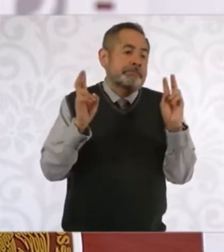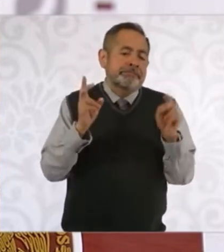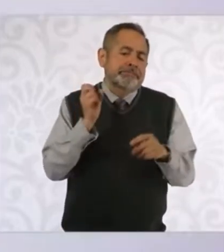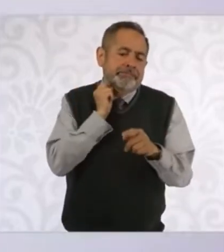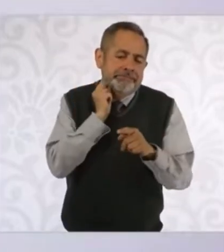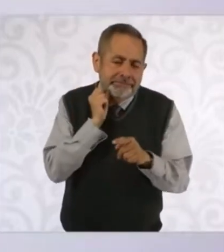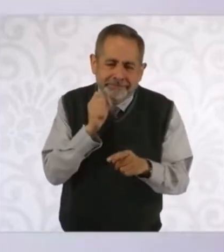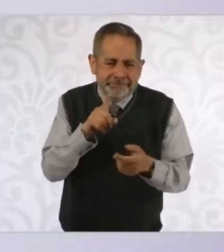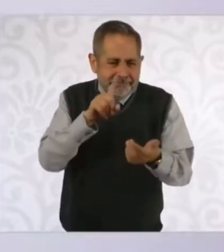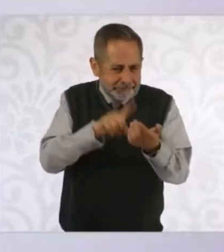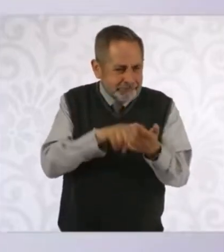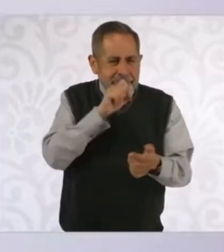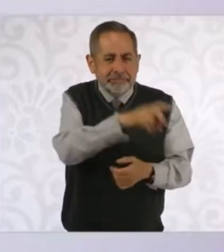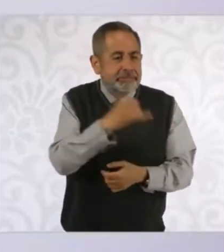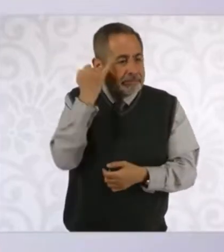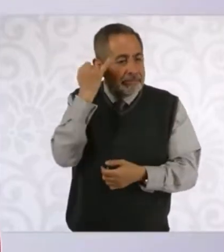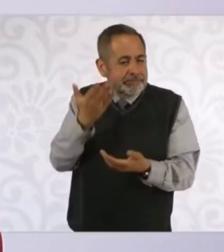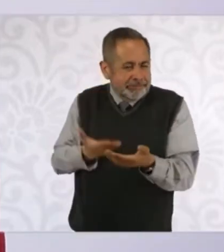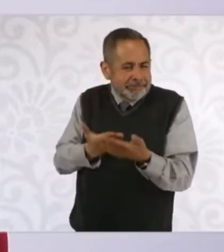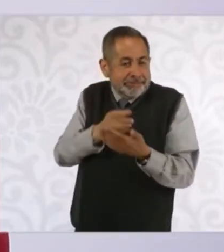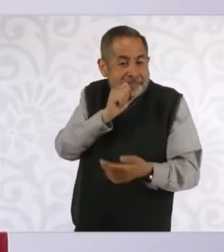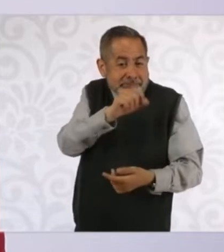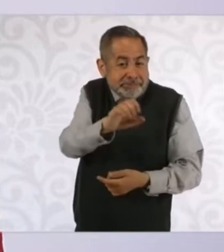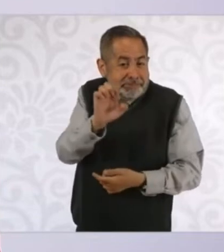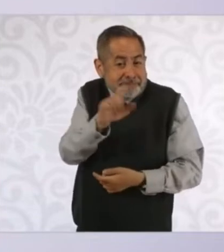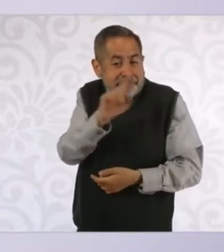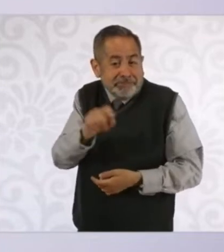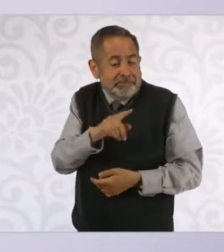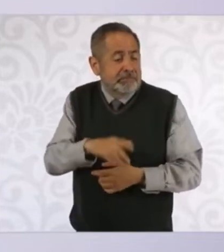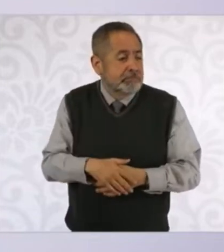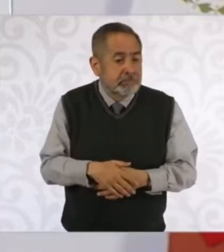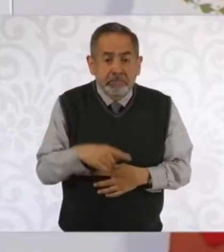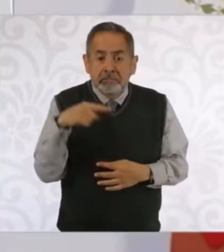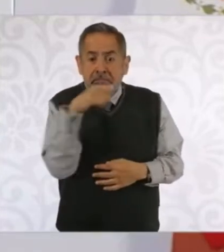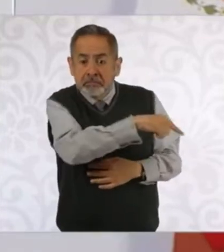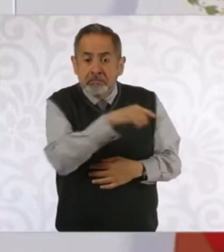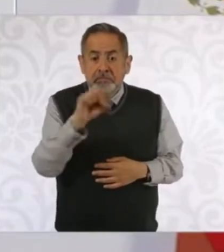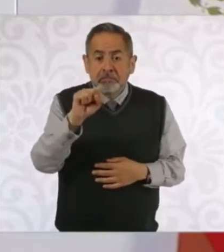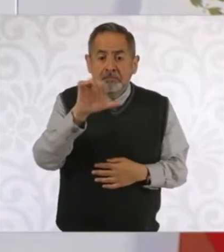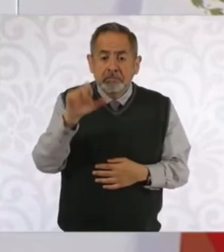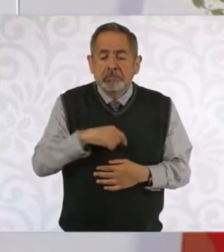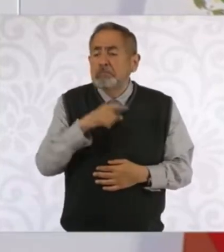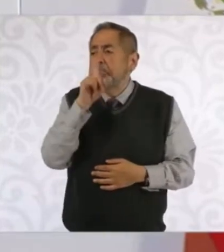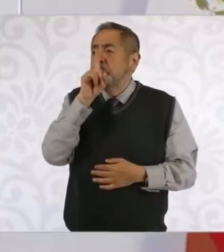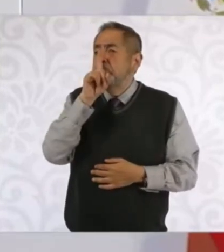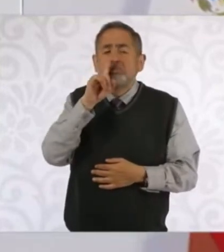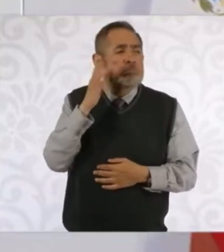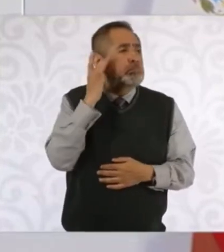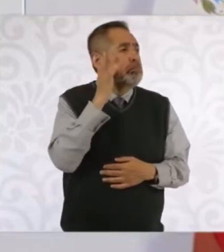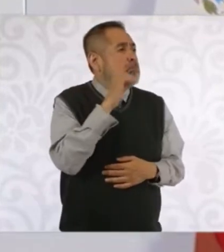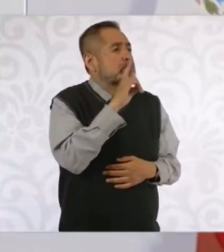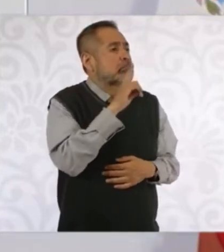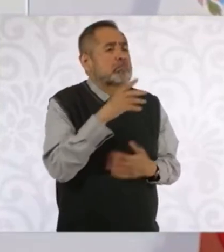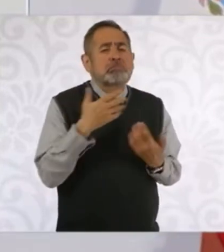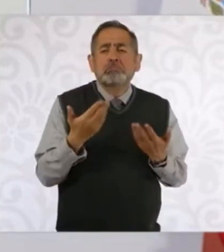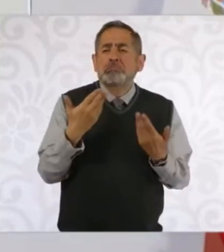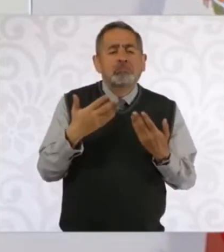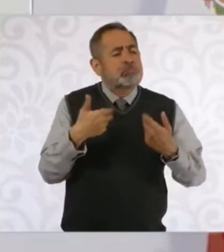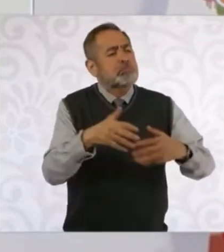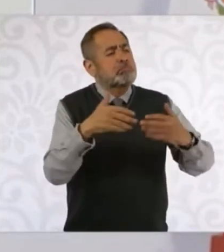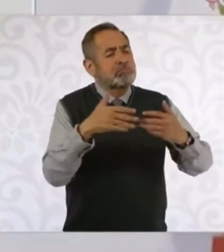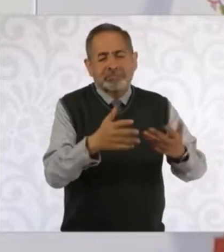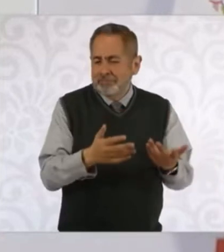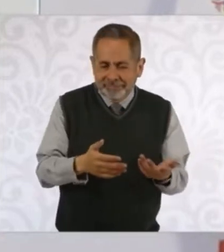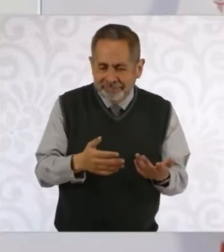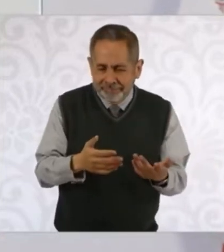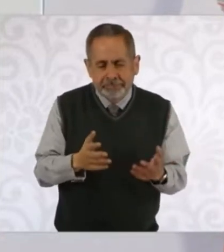realidad eran propuestas de él. Las y los ministros de la Corte saben que lo que